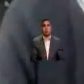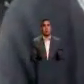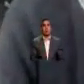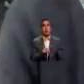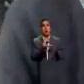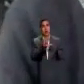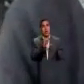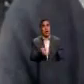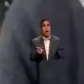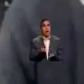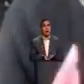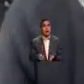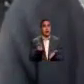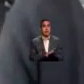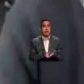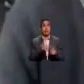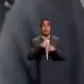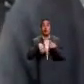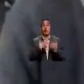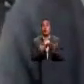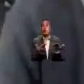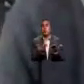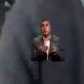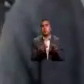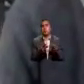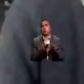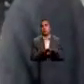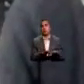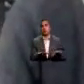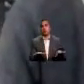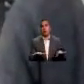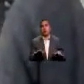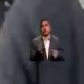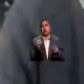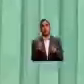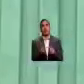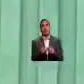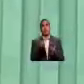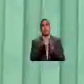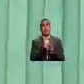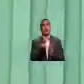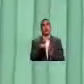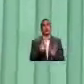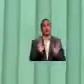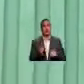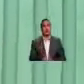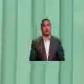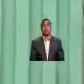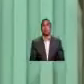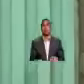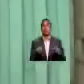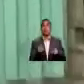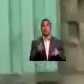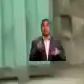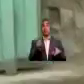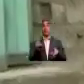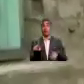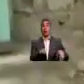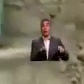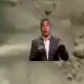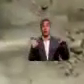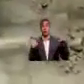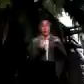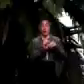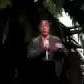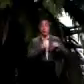35 réplicas, ¿no? Pero todas de magnitudes bastante pequeñas, menor a 2. Y mencionaron además que este evento no tiene que ver con los